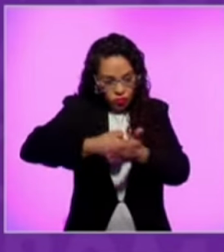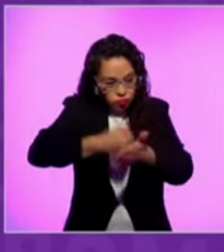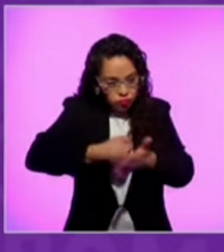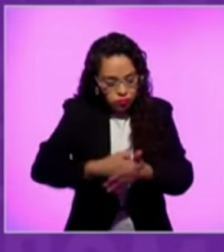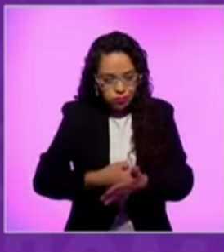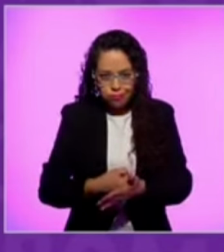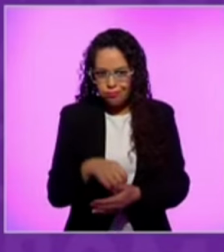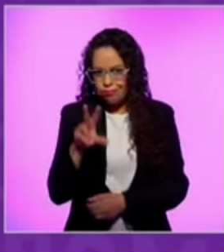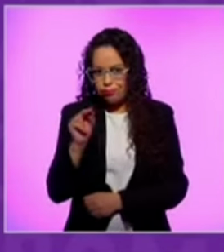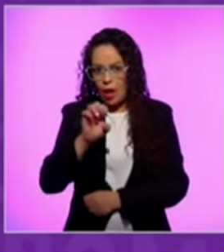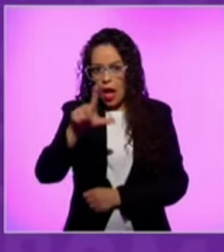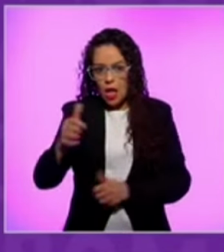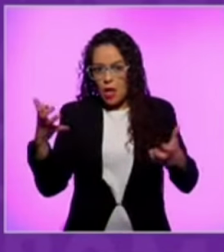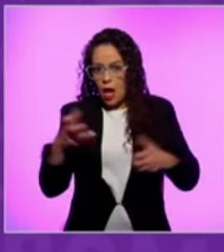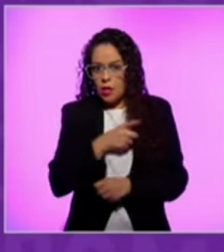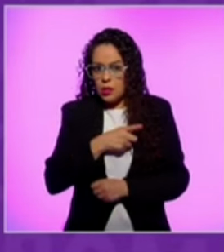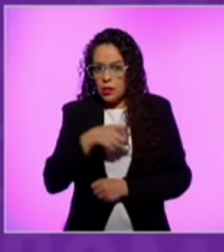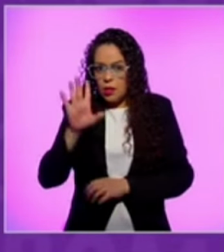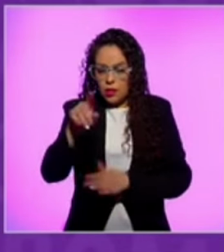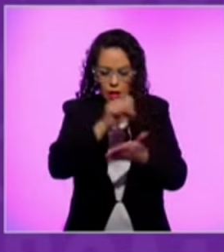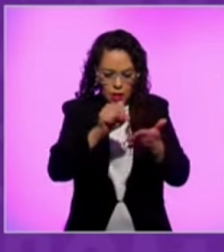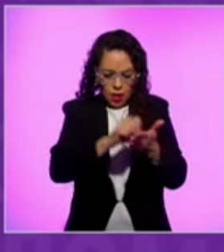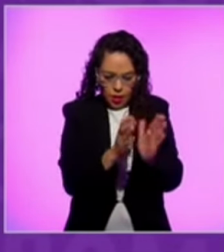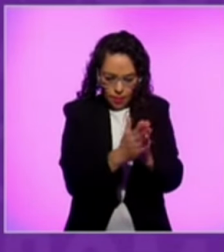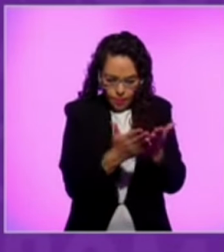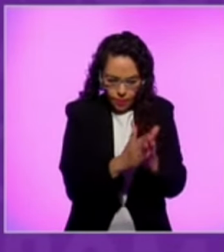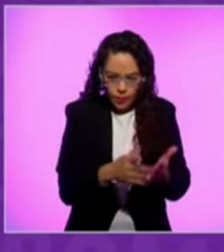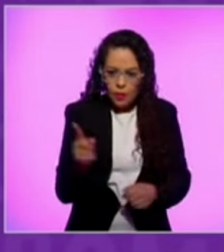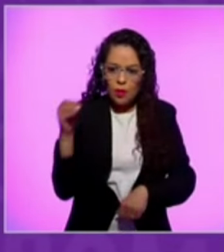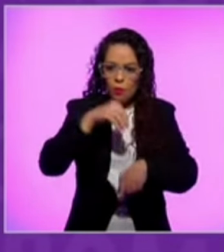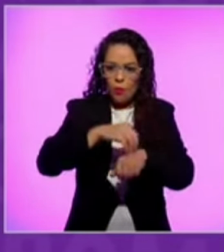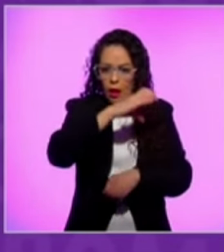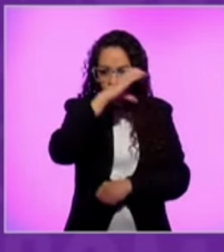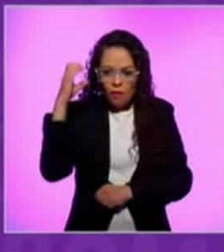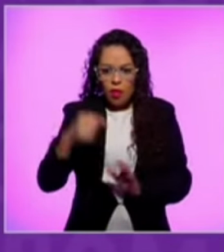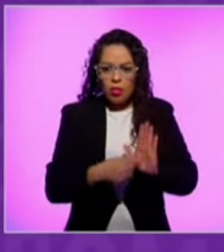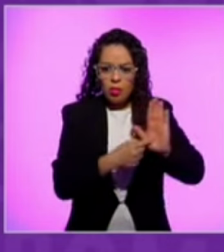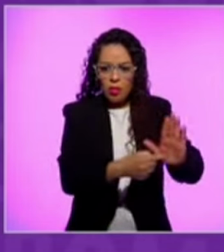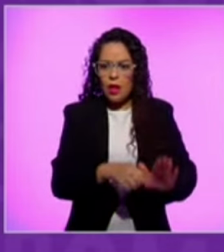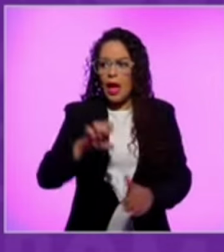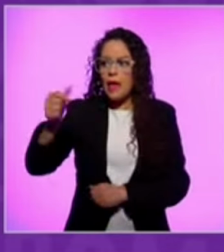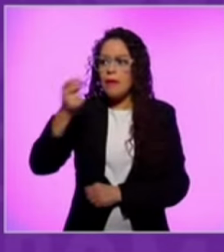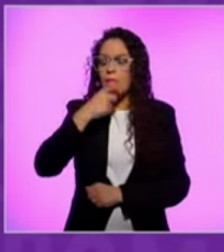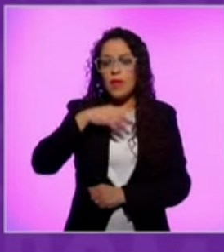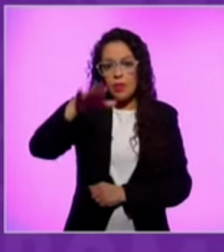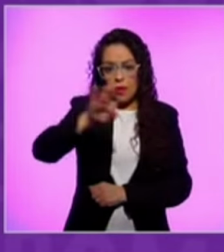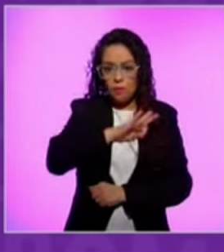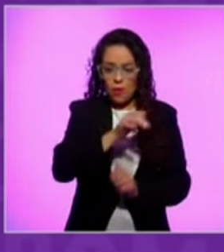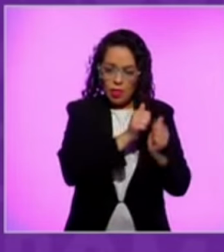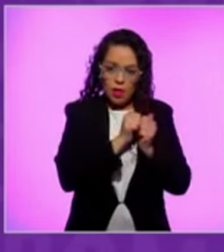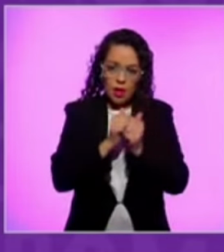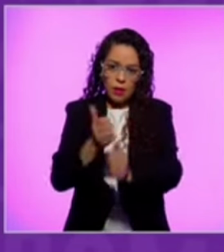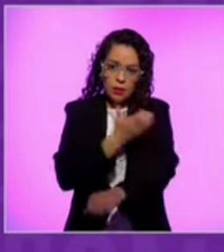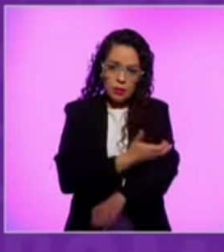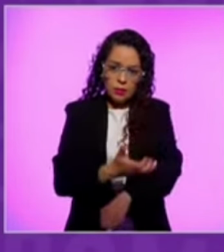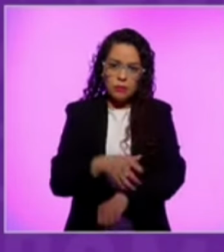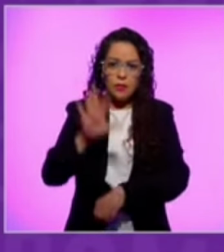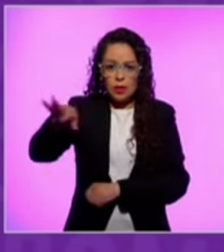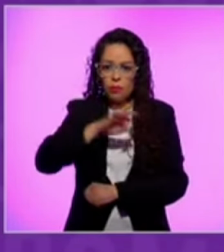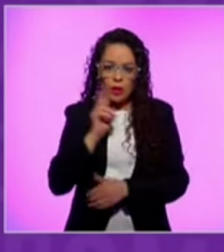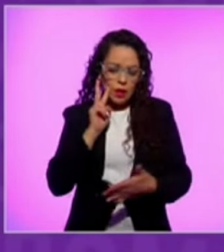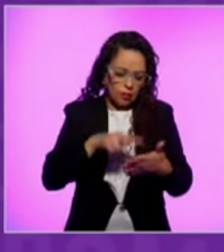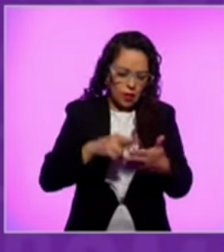para casting, ella es la que hace sus libretos, ella es la que mete fotografías. Ella nada más me dice, mamá, ¿me puedes acompañar? Mamá, ¿puedes echarle un ojito a esto?